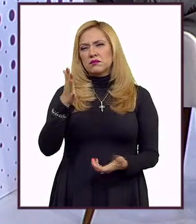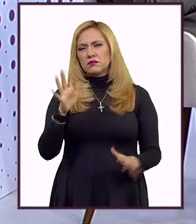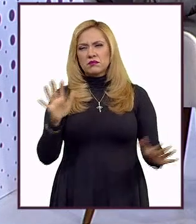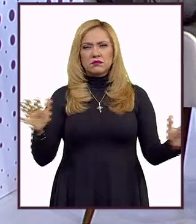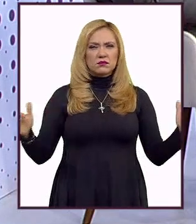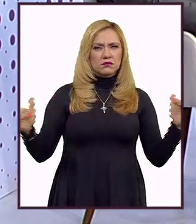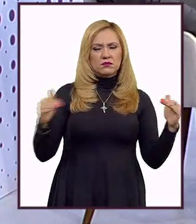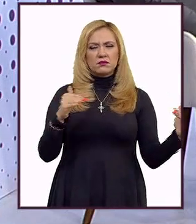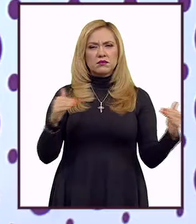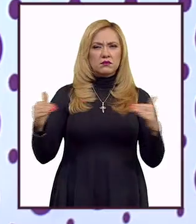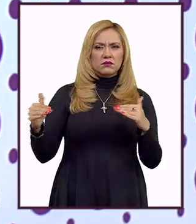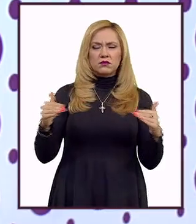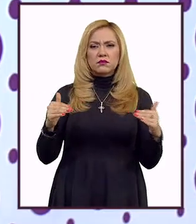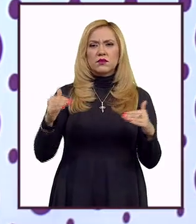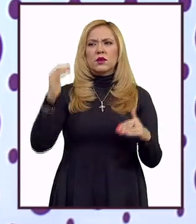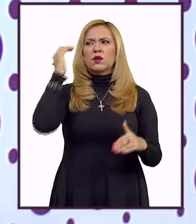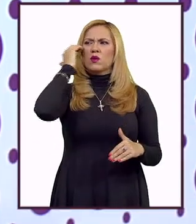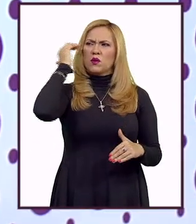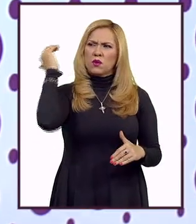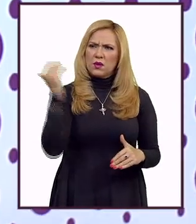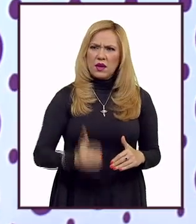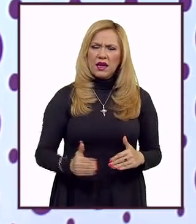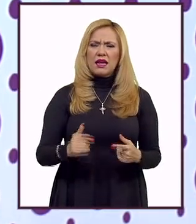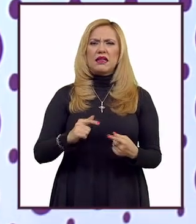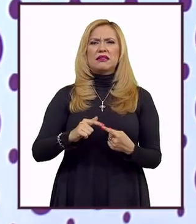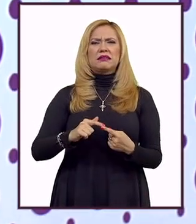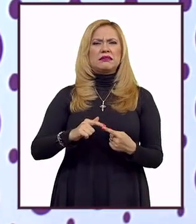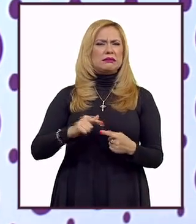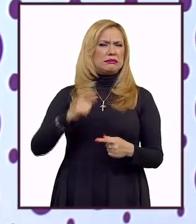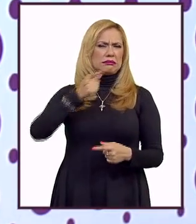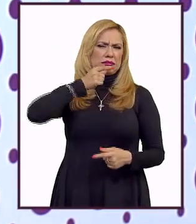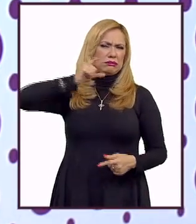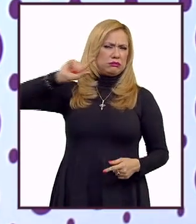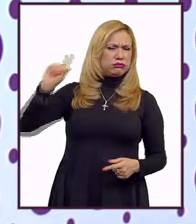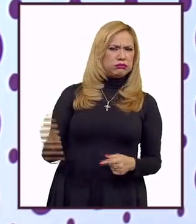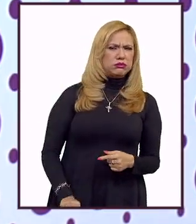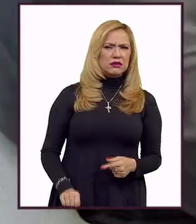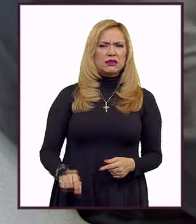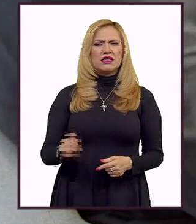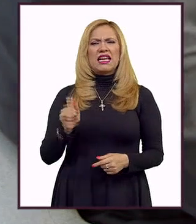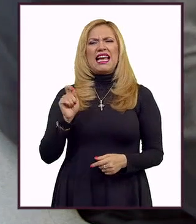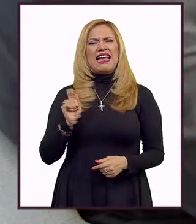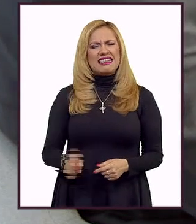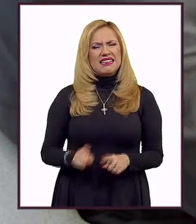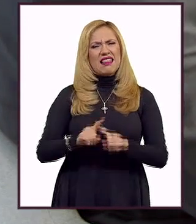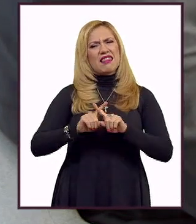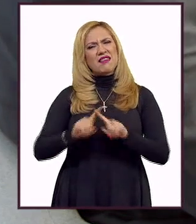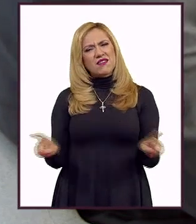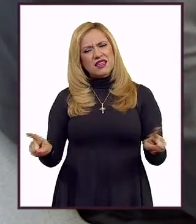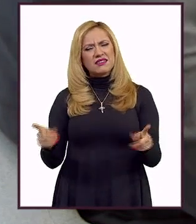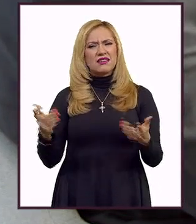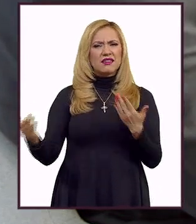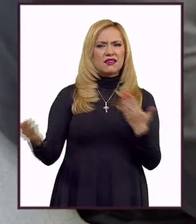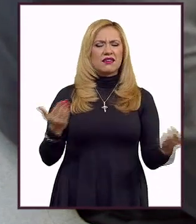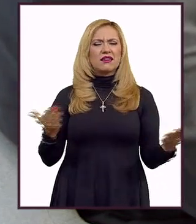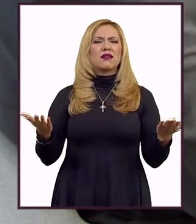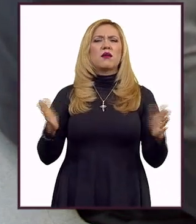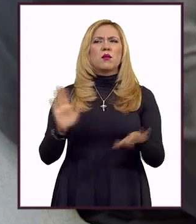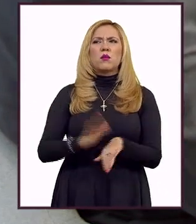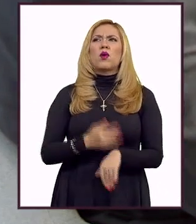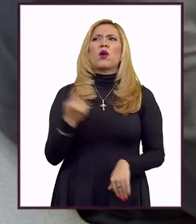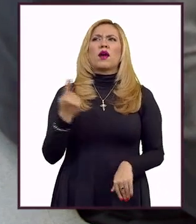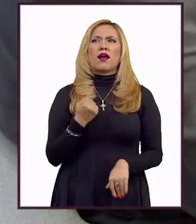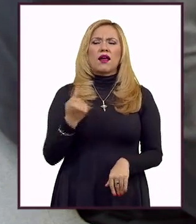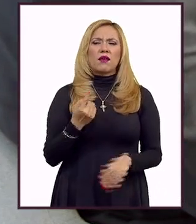es lo mismo, y que son tratos crueles, inhumanos o degradantes. ¿Cuál es la diferencia entre tortura y este tipo de tratos? ¿Y por qué